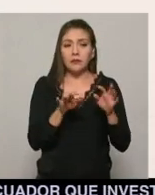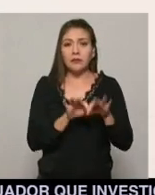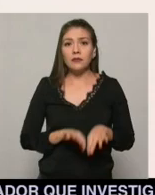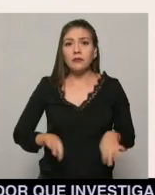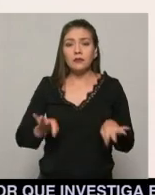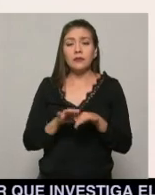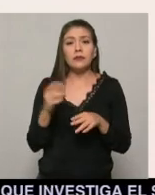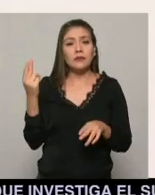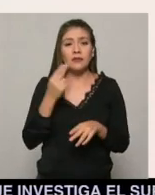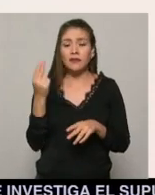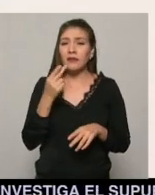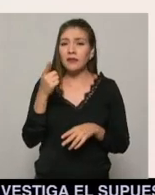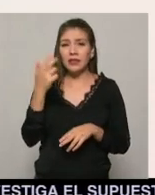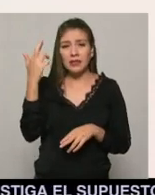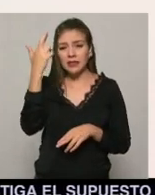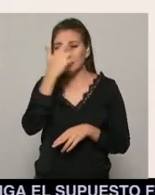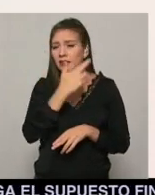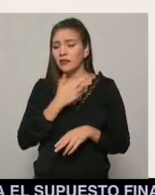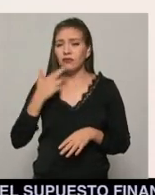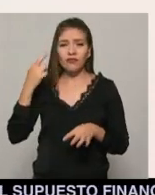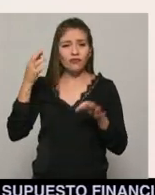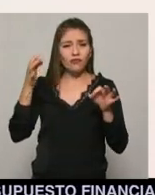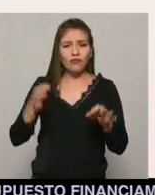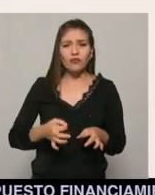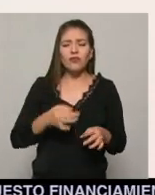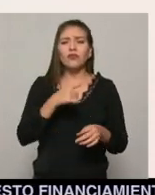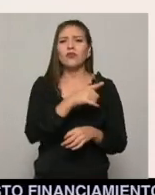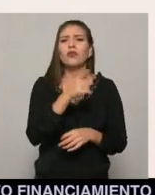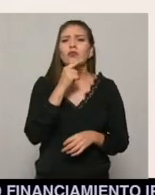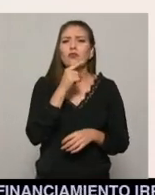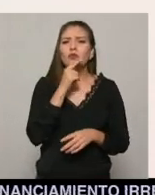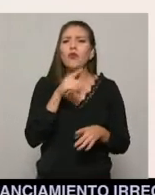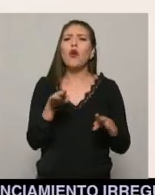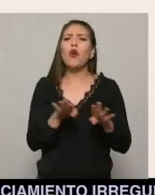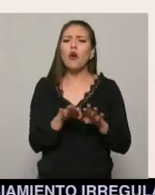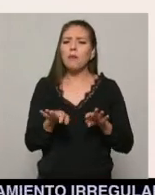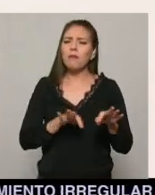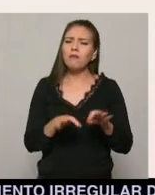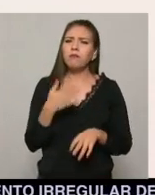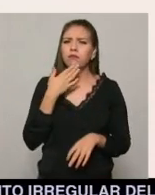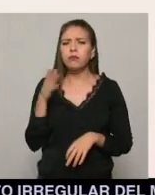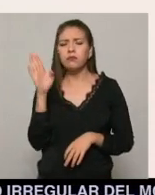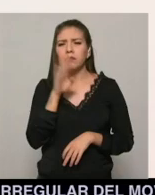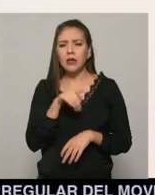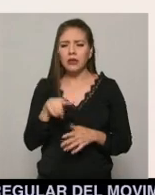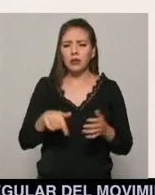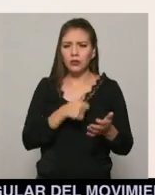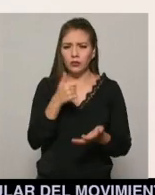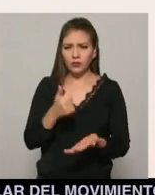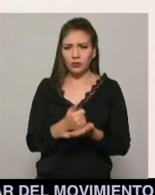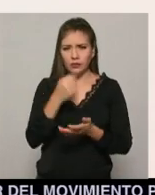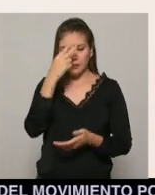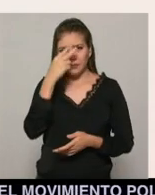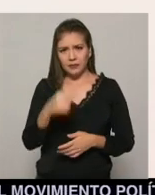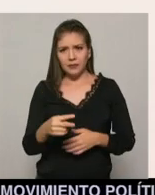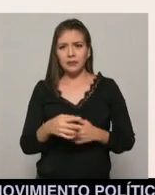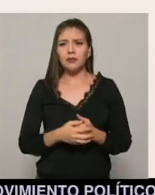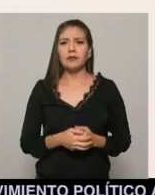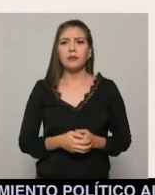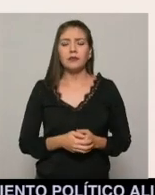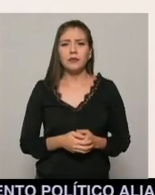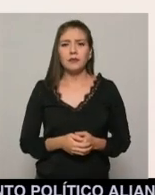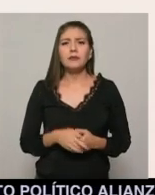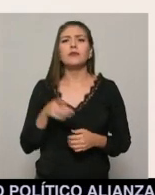revisión incluso histórica de cómo ha sido el comportamiento de la policía en la Ciudad de México. Este caso se da de nuevo cuenta en la alcaldía